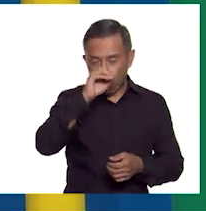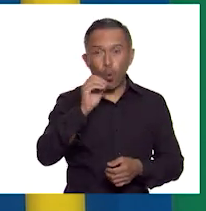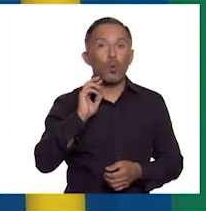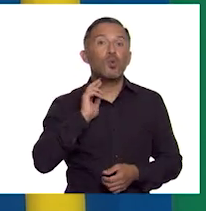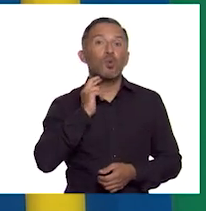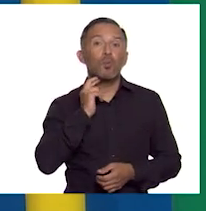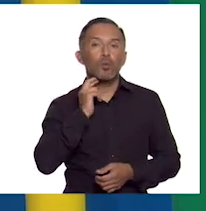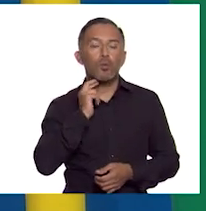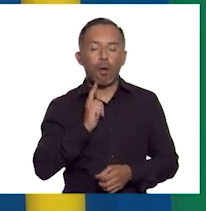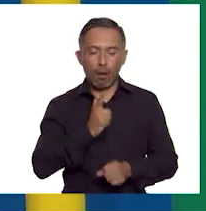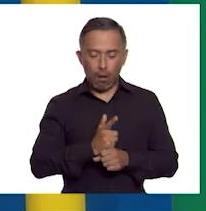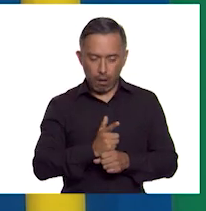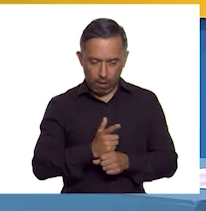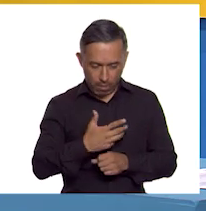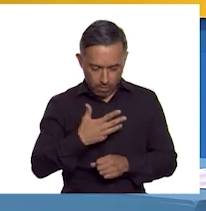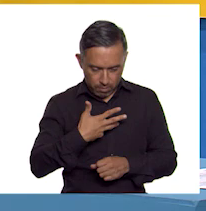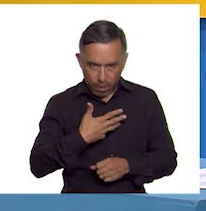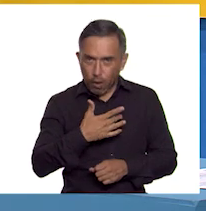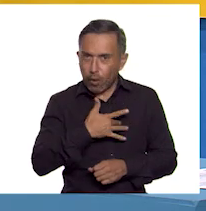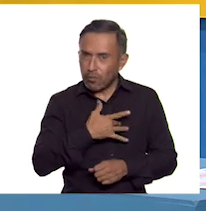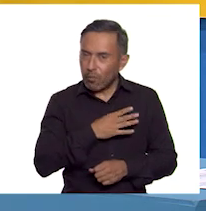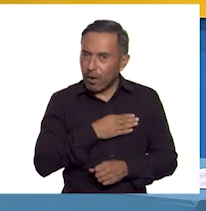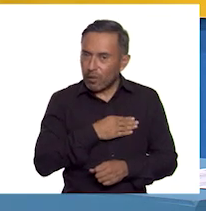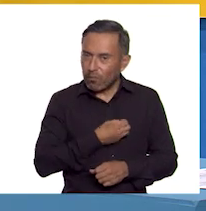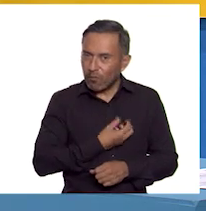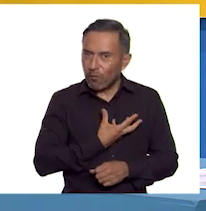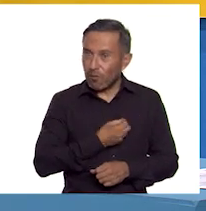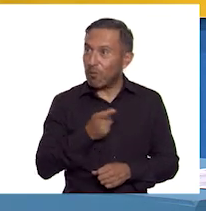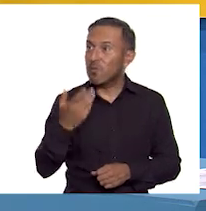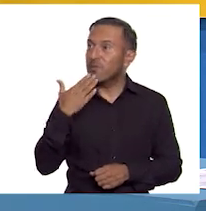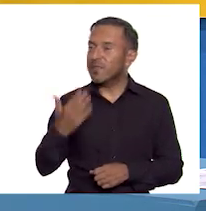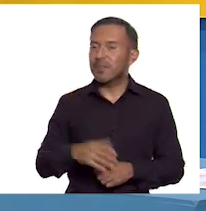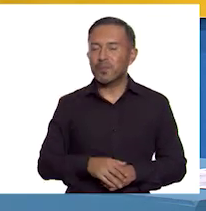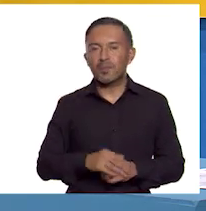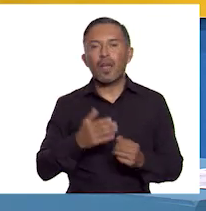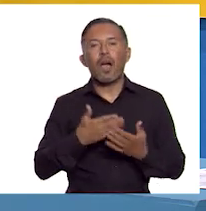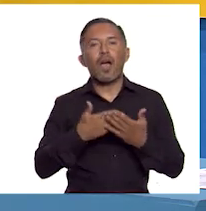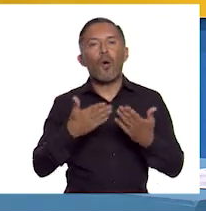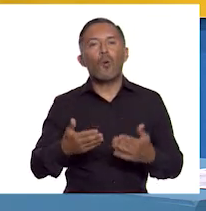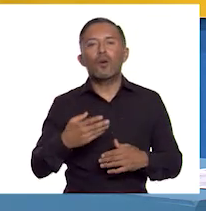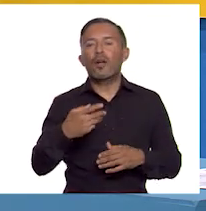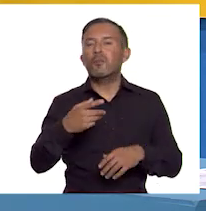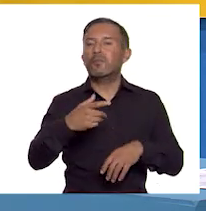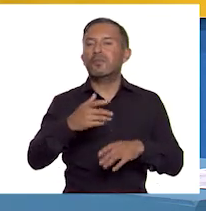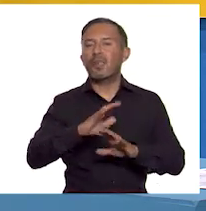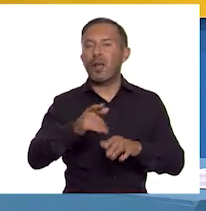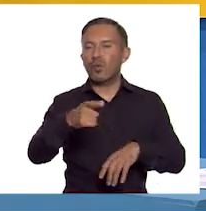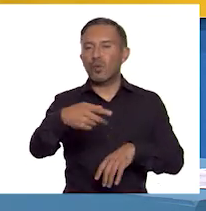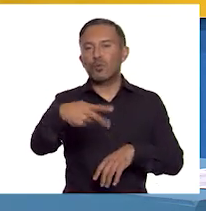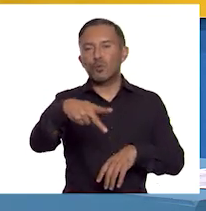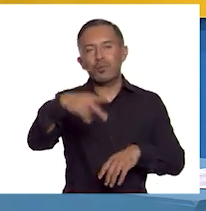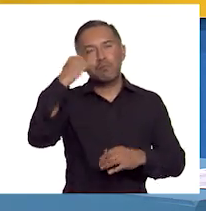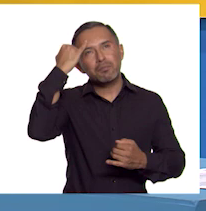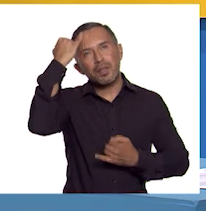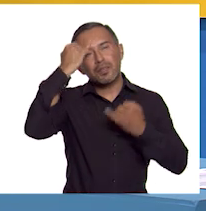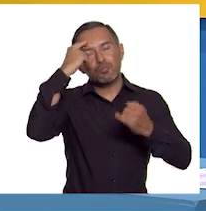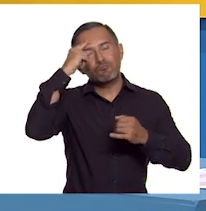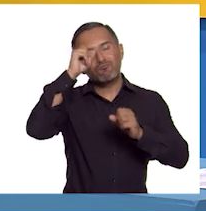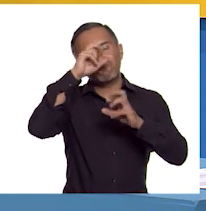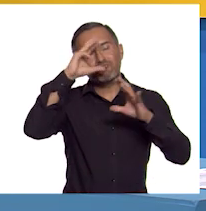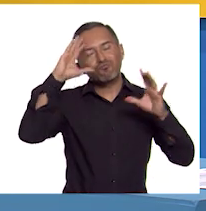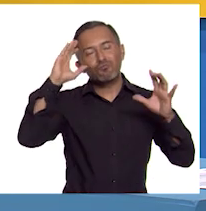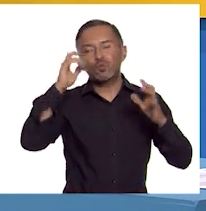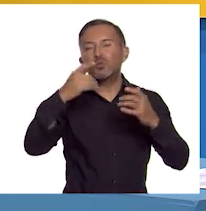que tiene buen corazón. Muy bien. Pues es tiempo de dejar volar su imaginación y crear sus propias